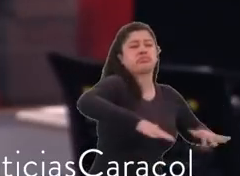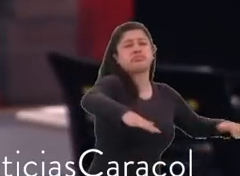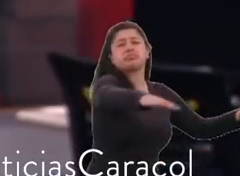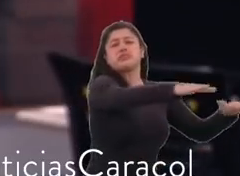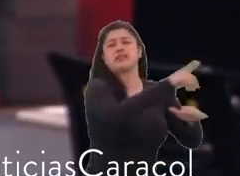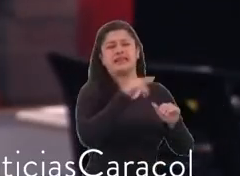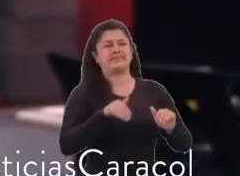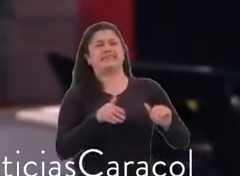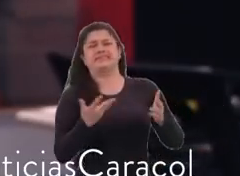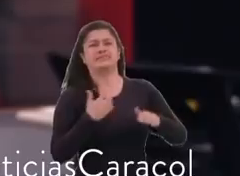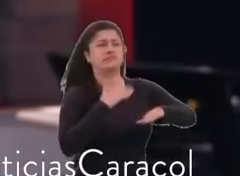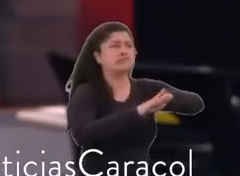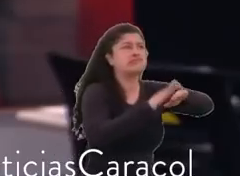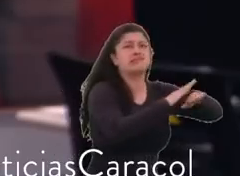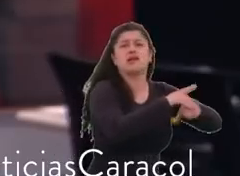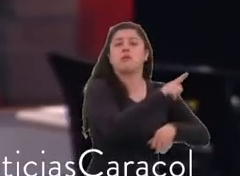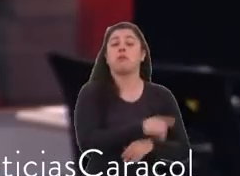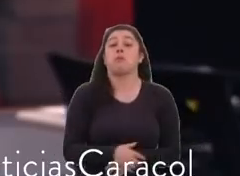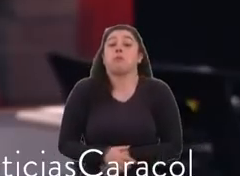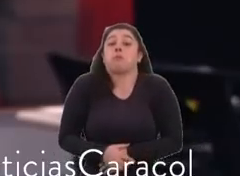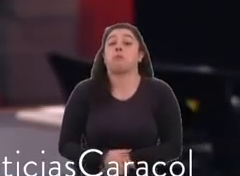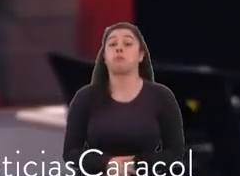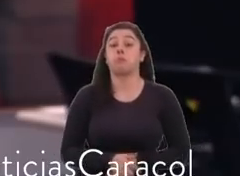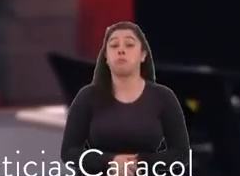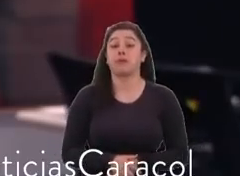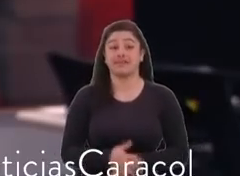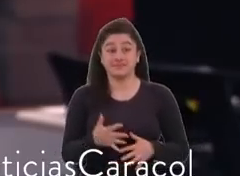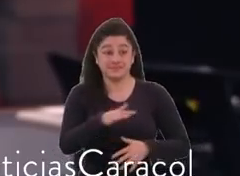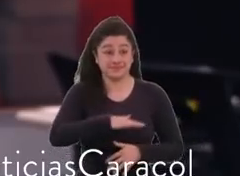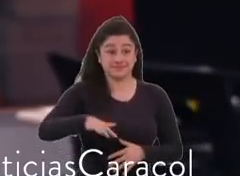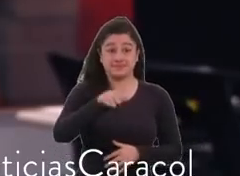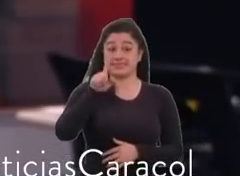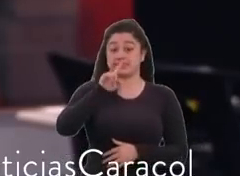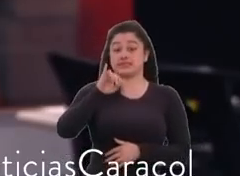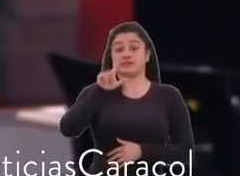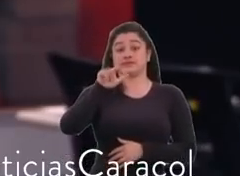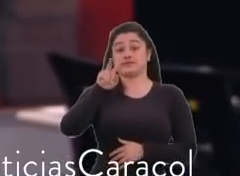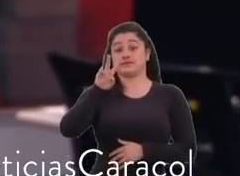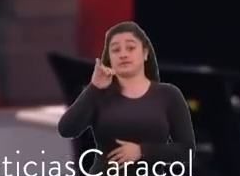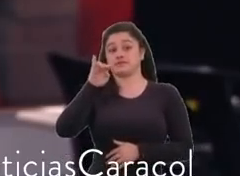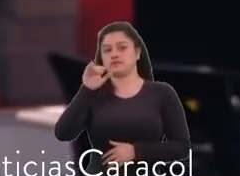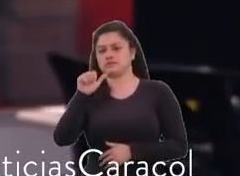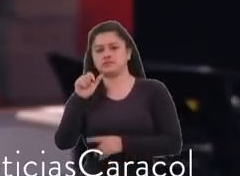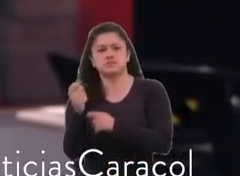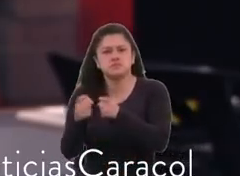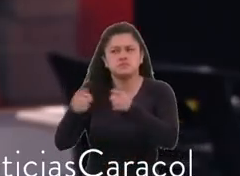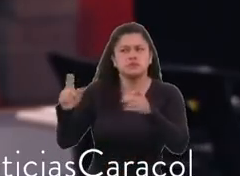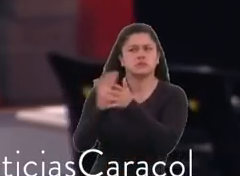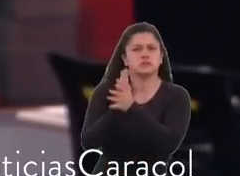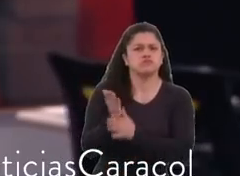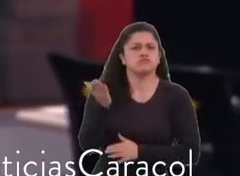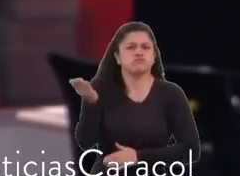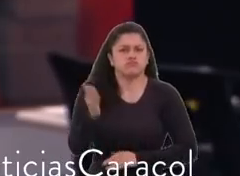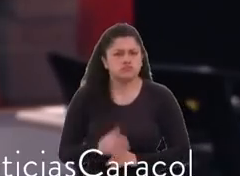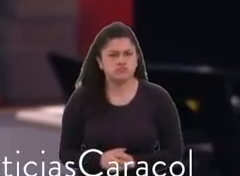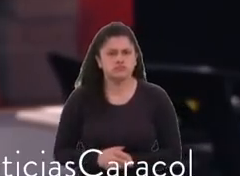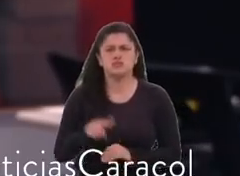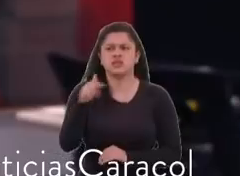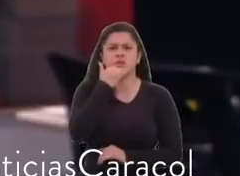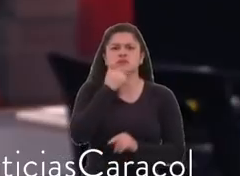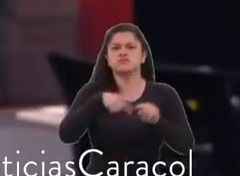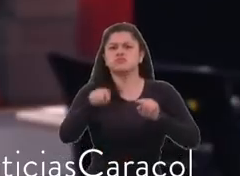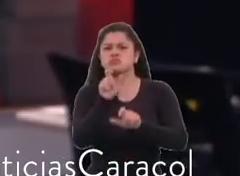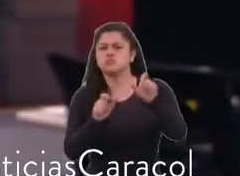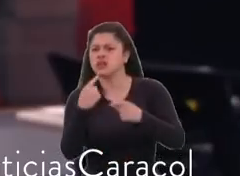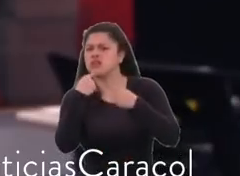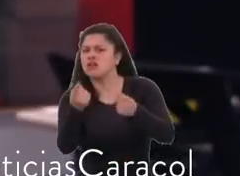corresponsal en el Chocó, estuvo atenta a todo lo que le han informado los líderes sociales de esta zona de Colombia y lo más importante,